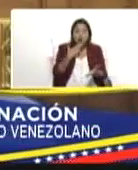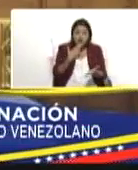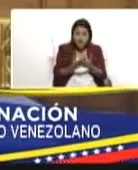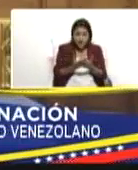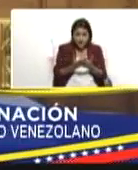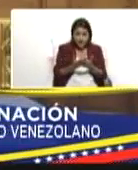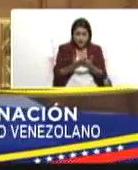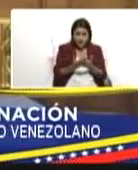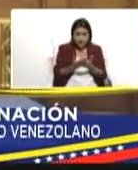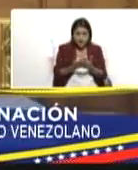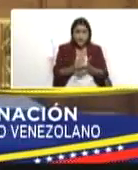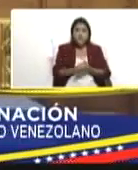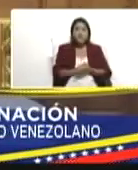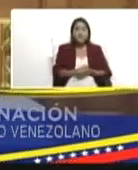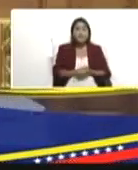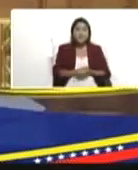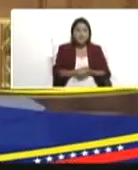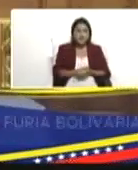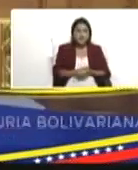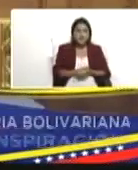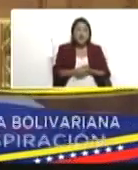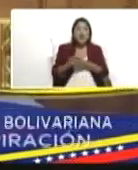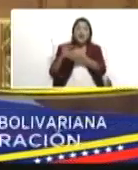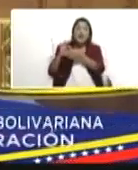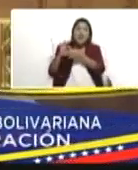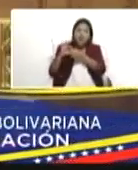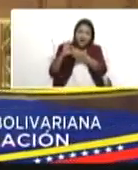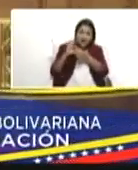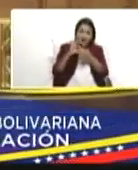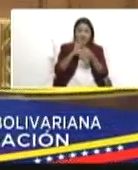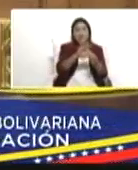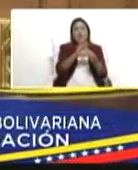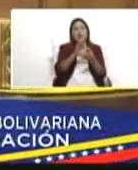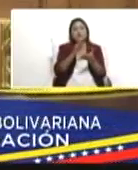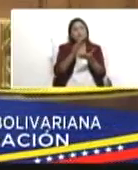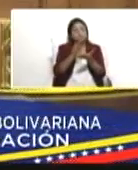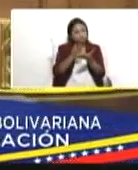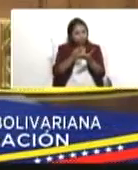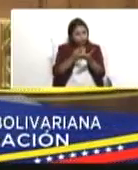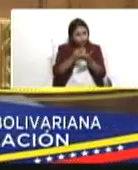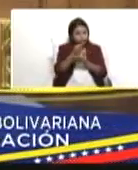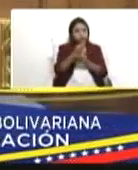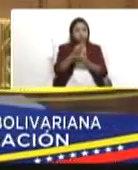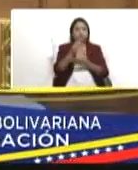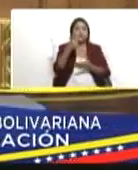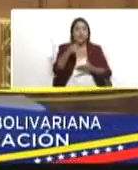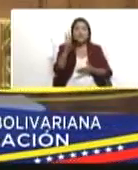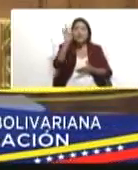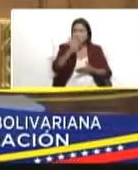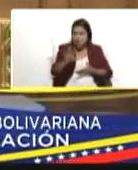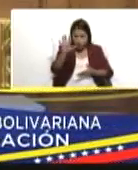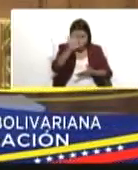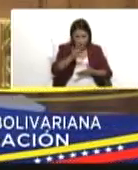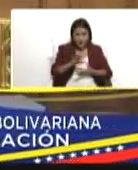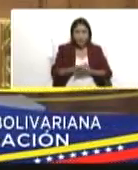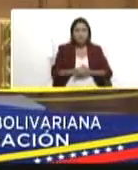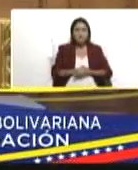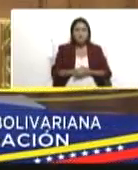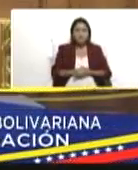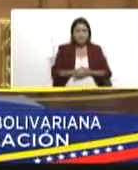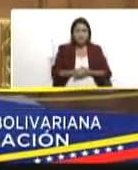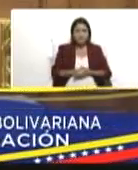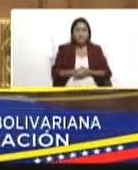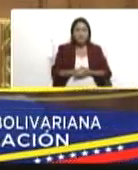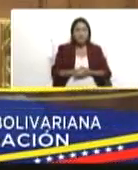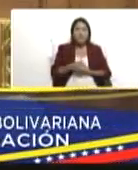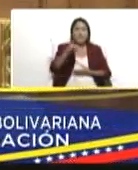agradecer la enorme lealtad probada y comprobada de El de gesim